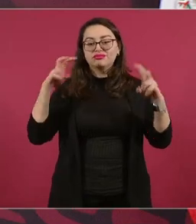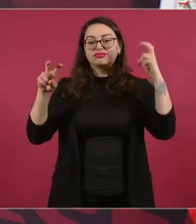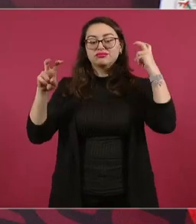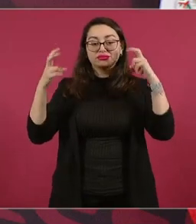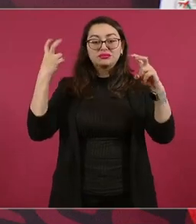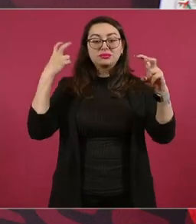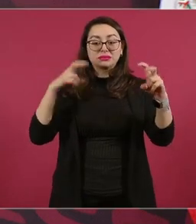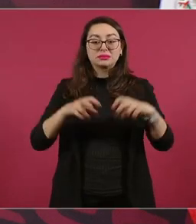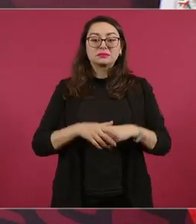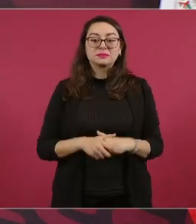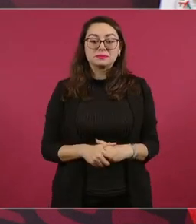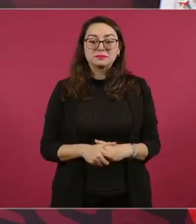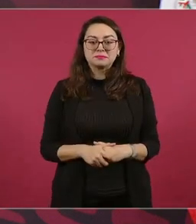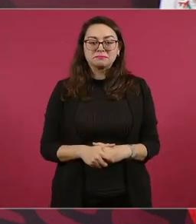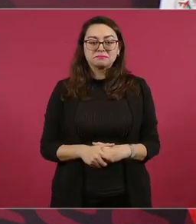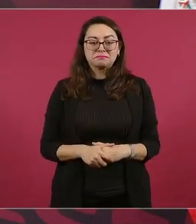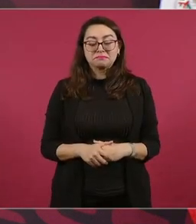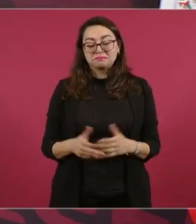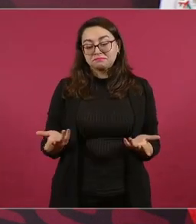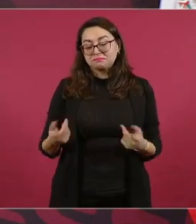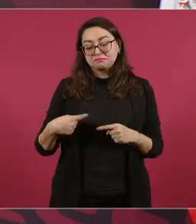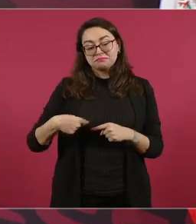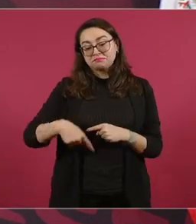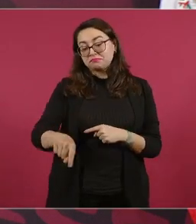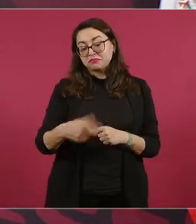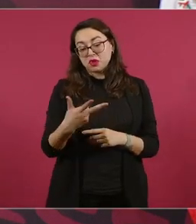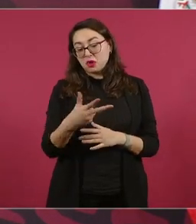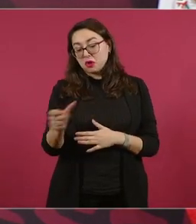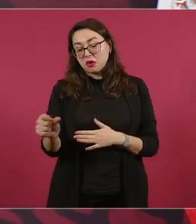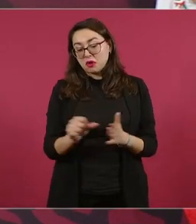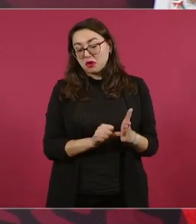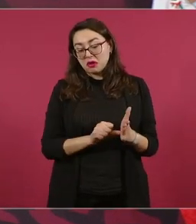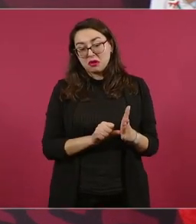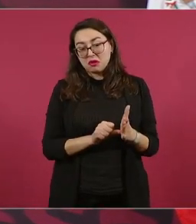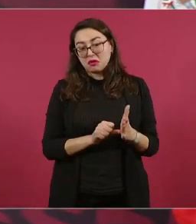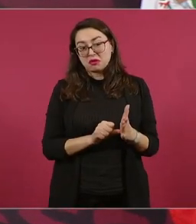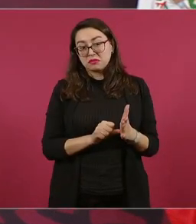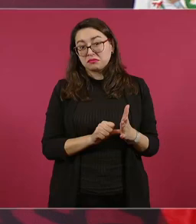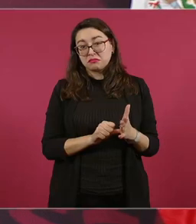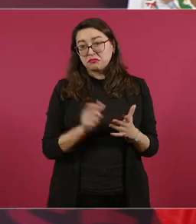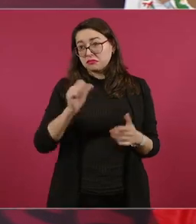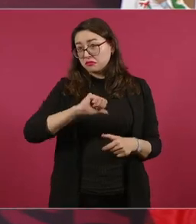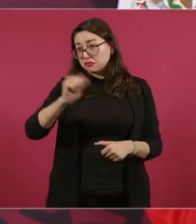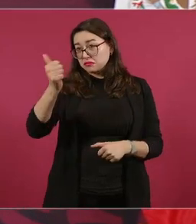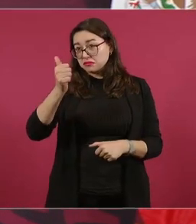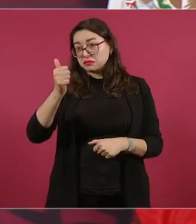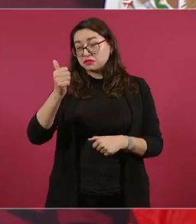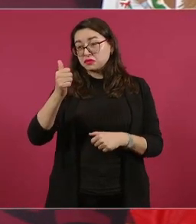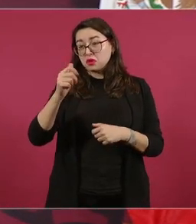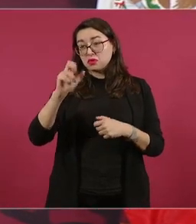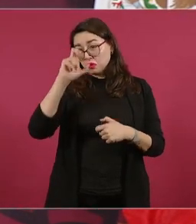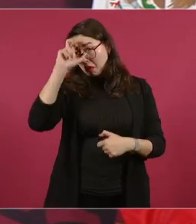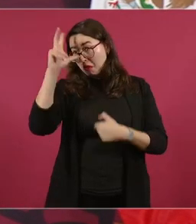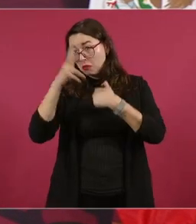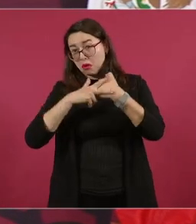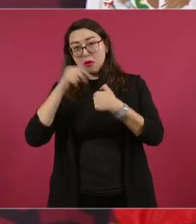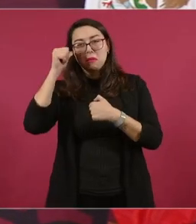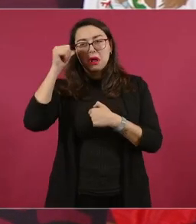pero no creo que en 8 meses salga del continente americano.